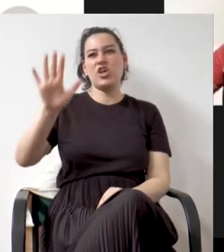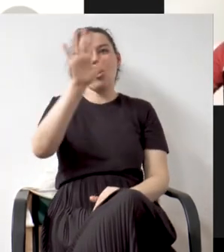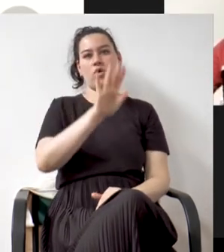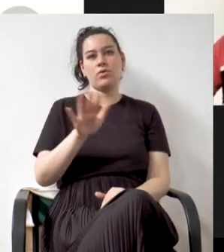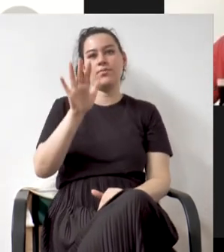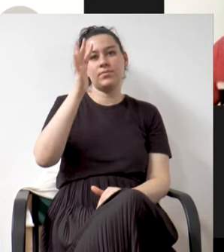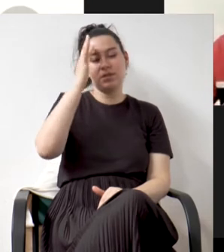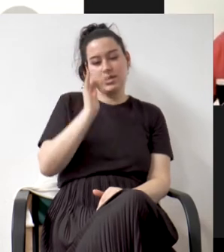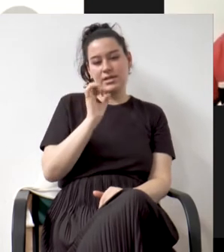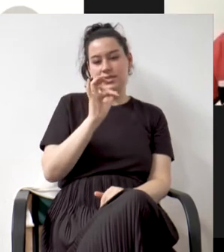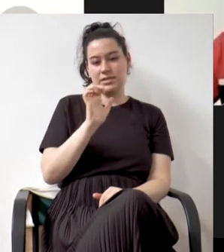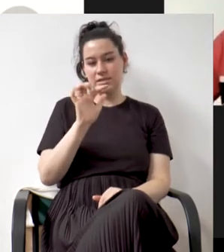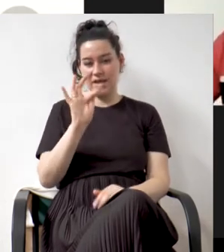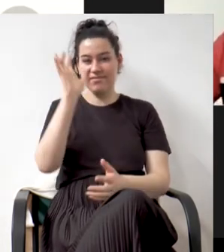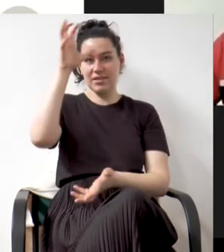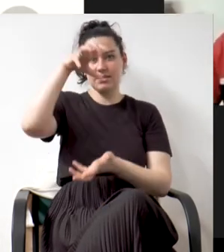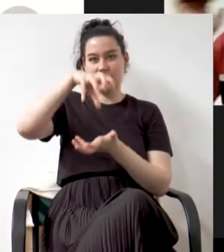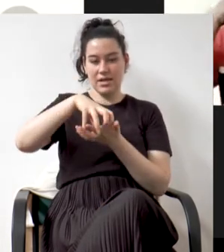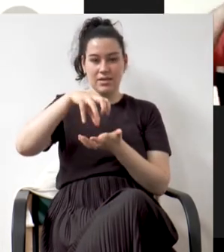El ICEF está en una sede que tiene